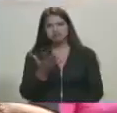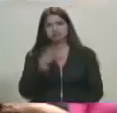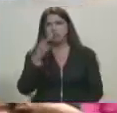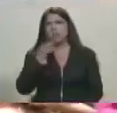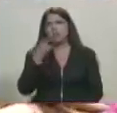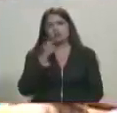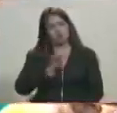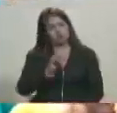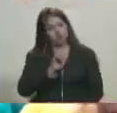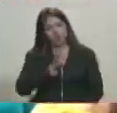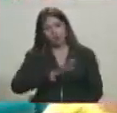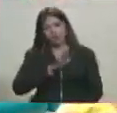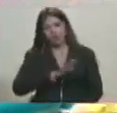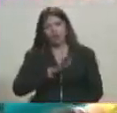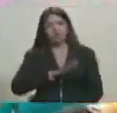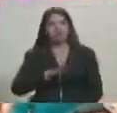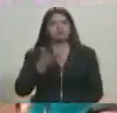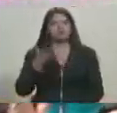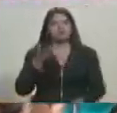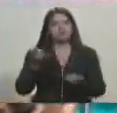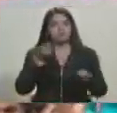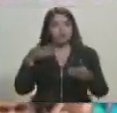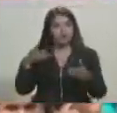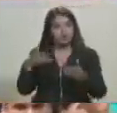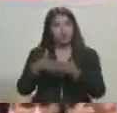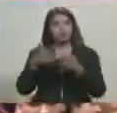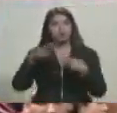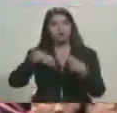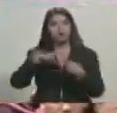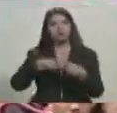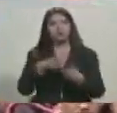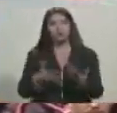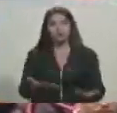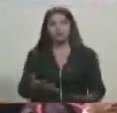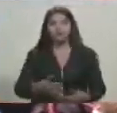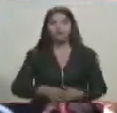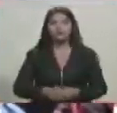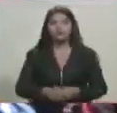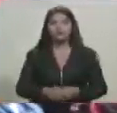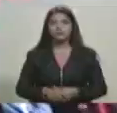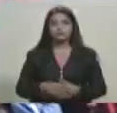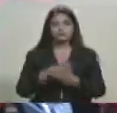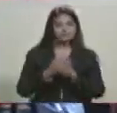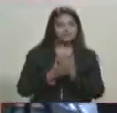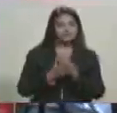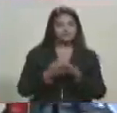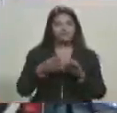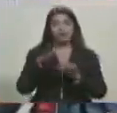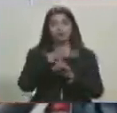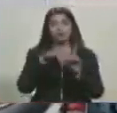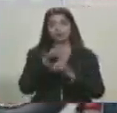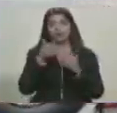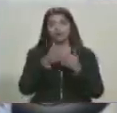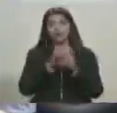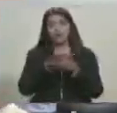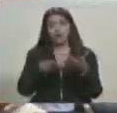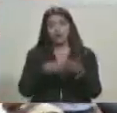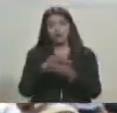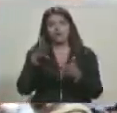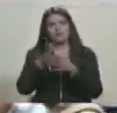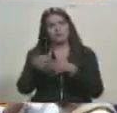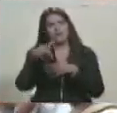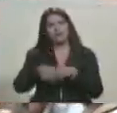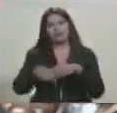política, no, sino de la impunidad, la contrarrevolución de aquella complicidad con los hechos violentos que dieron pie a que